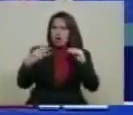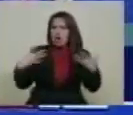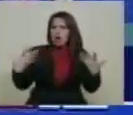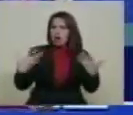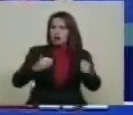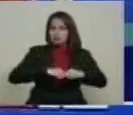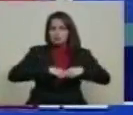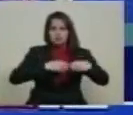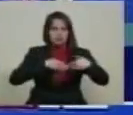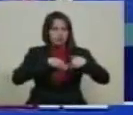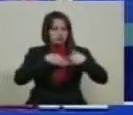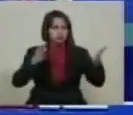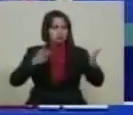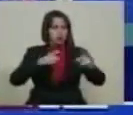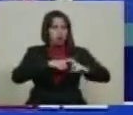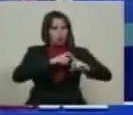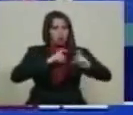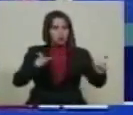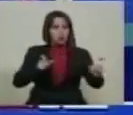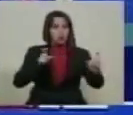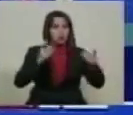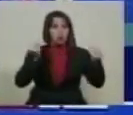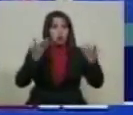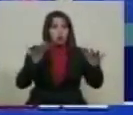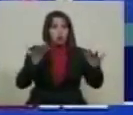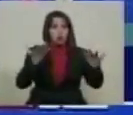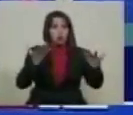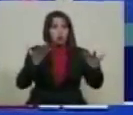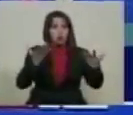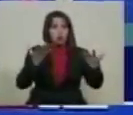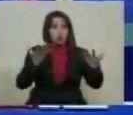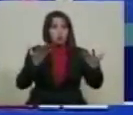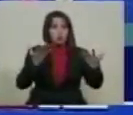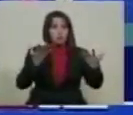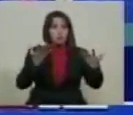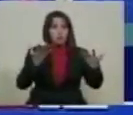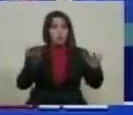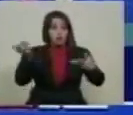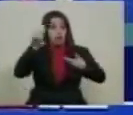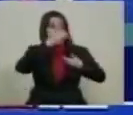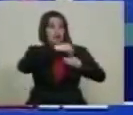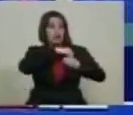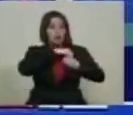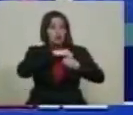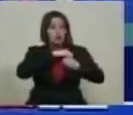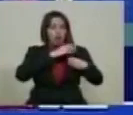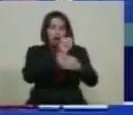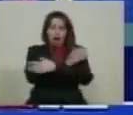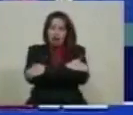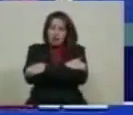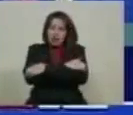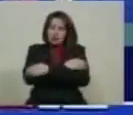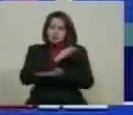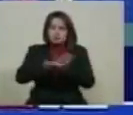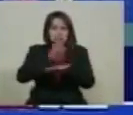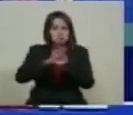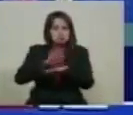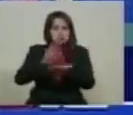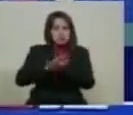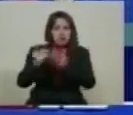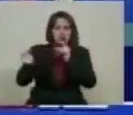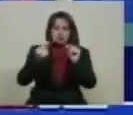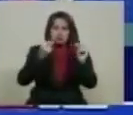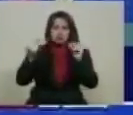abran su corazón, dense un abrazo y dejen la rivalidad. Si tenemos la valentía para